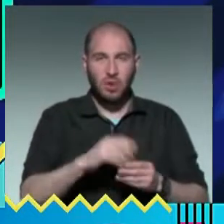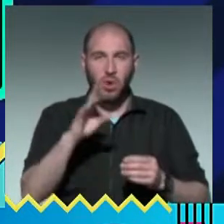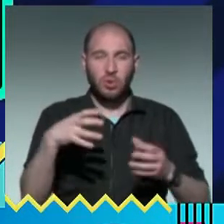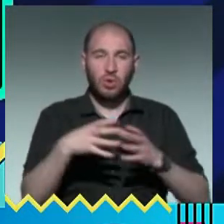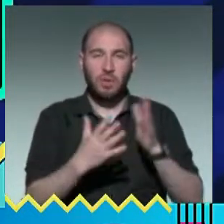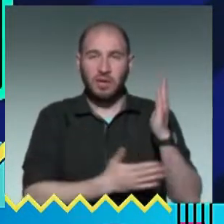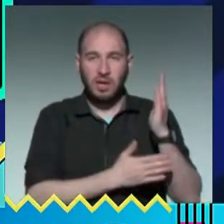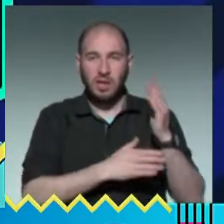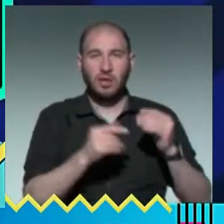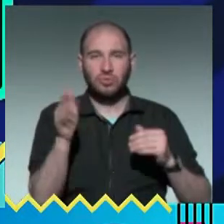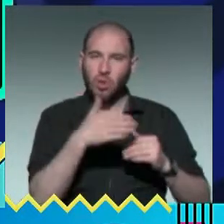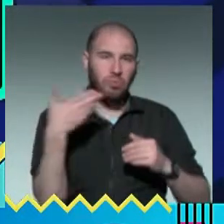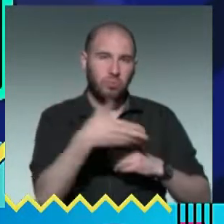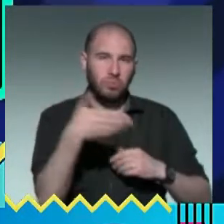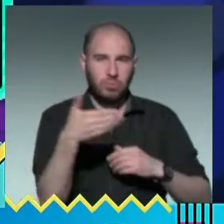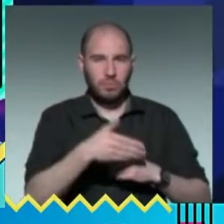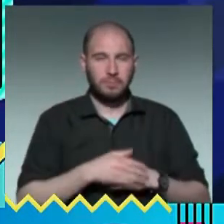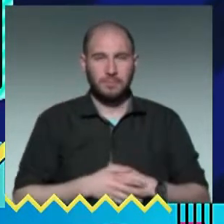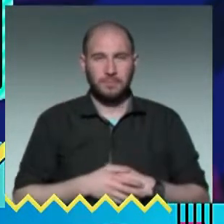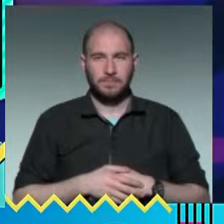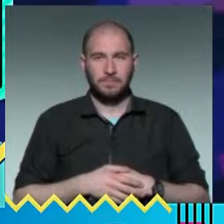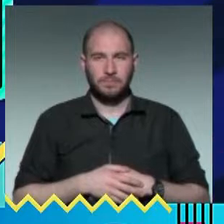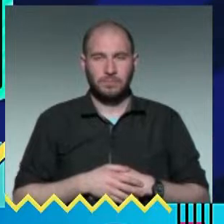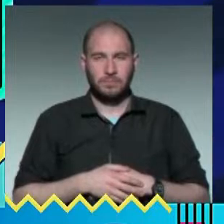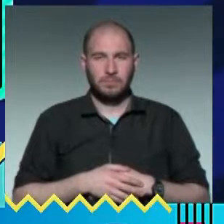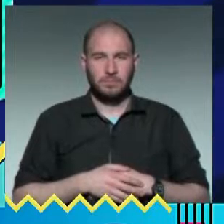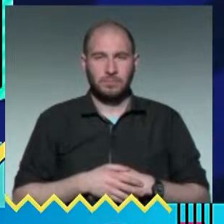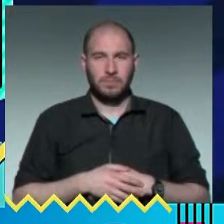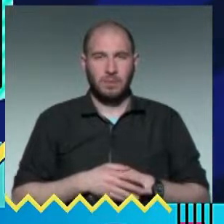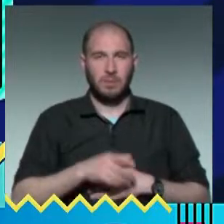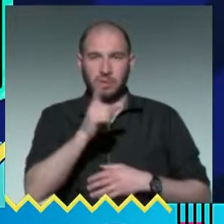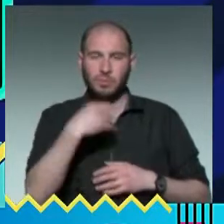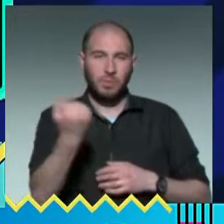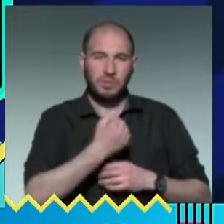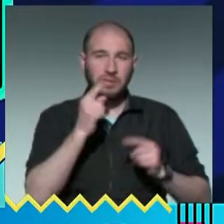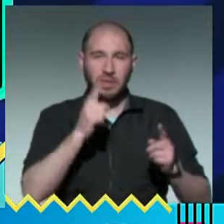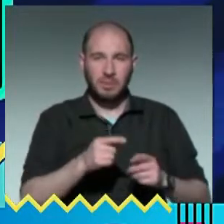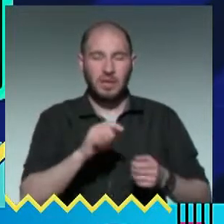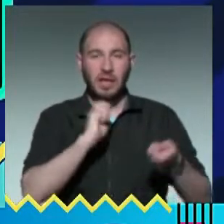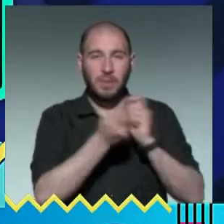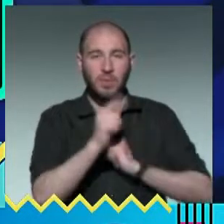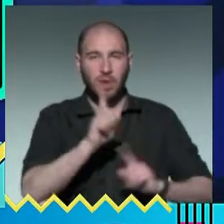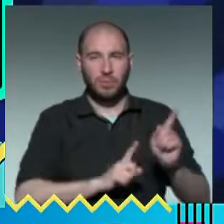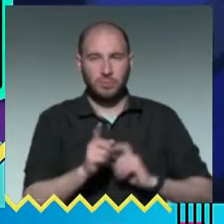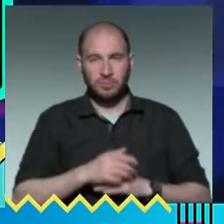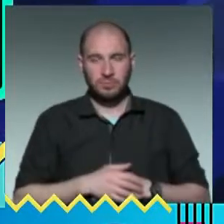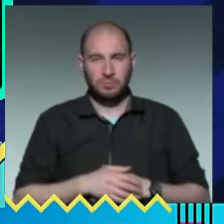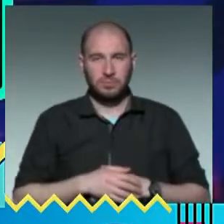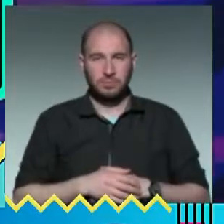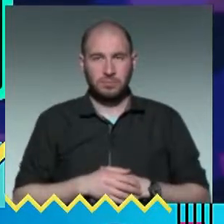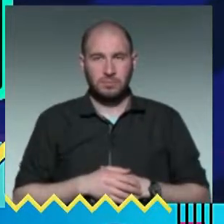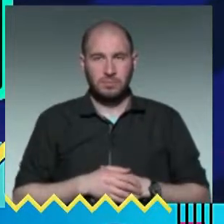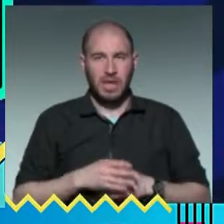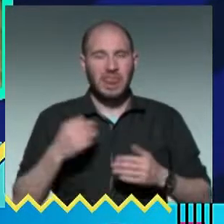Frente de Izquierda, todos los demás participaron, fueron actores principales también en algunas reformas, así que